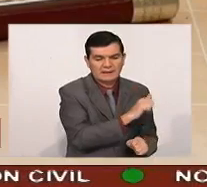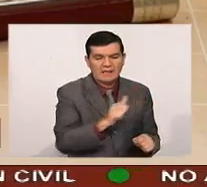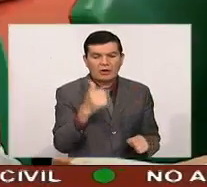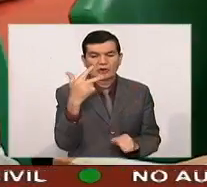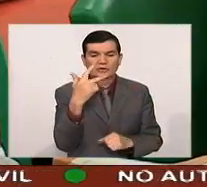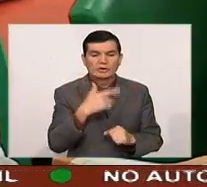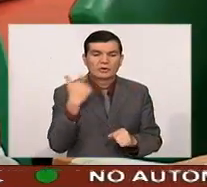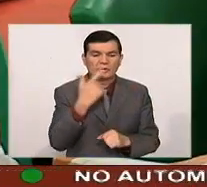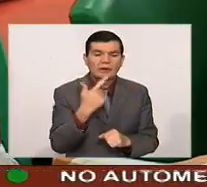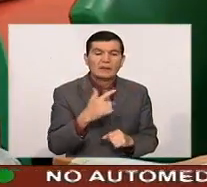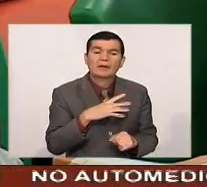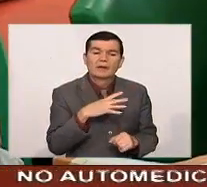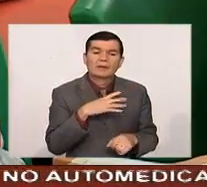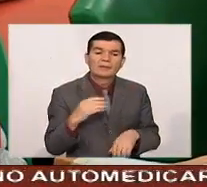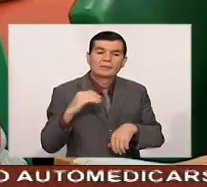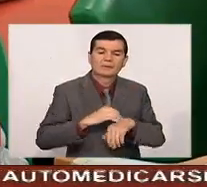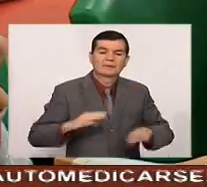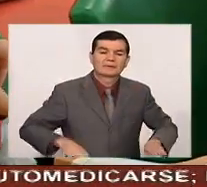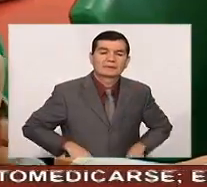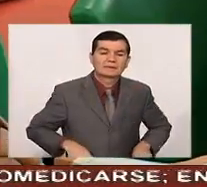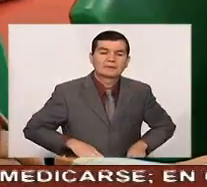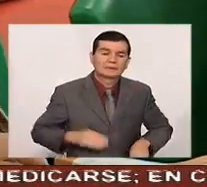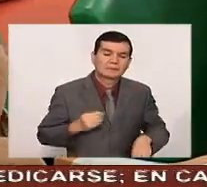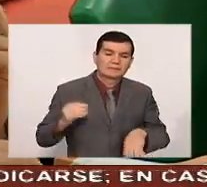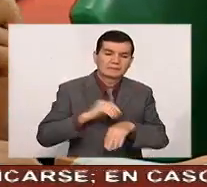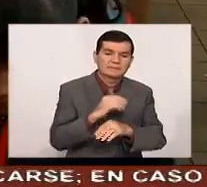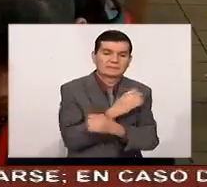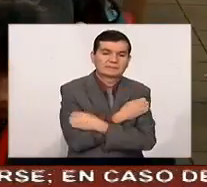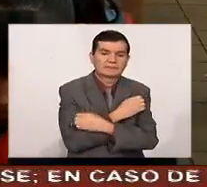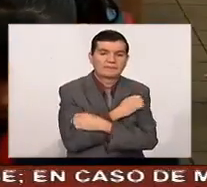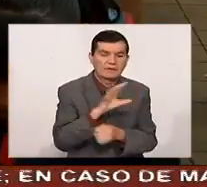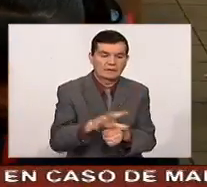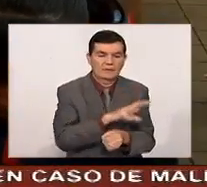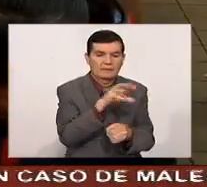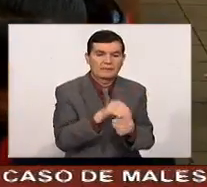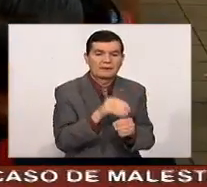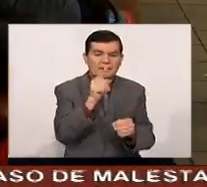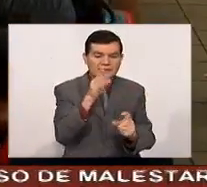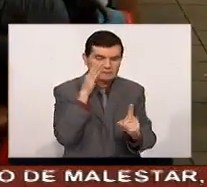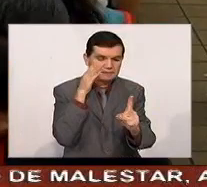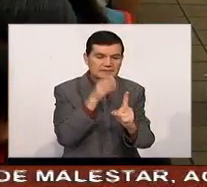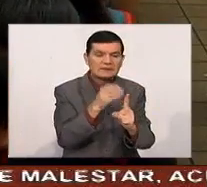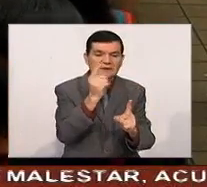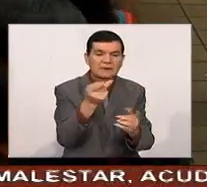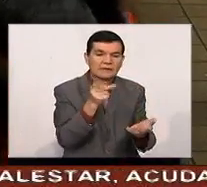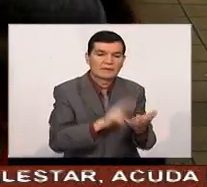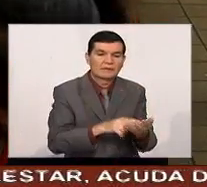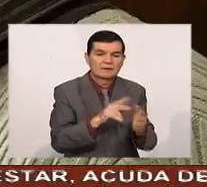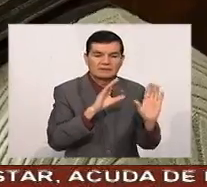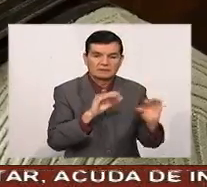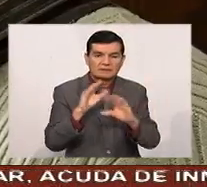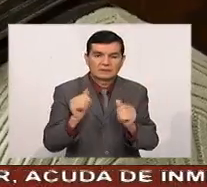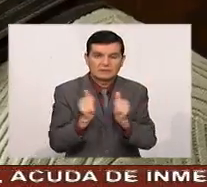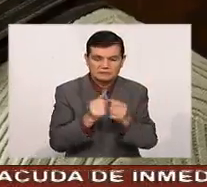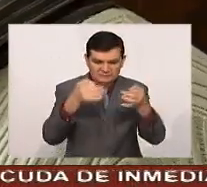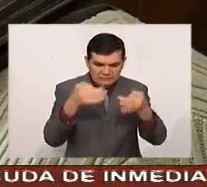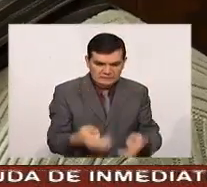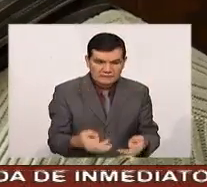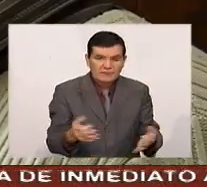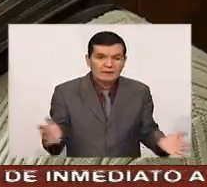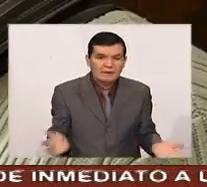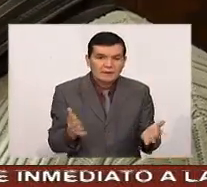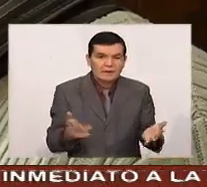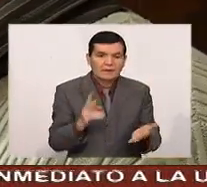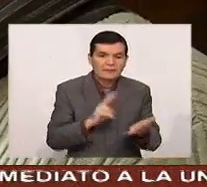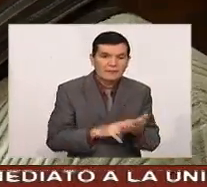horas. Su característica principal es que apuesta por la educación integral. El objetivo, además de una enseñanza de calidad, fomentar